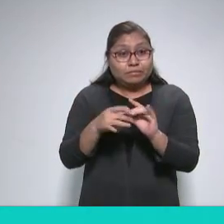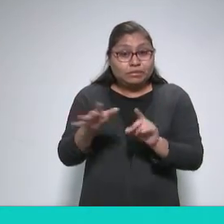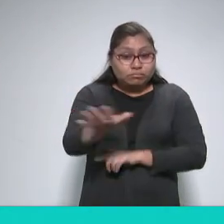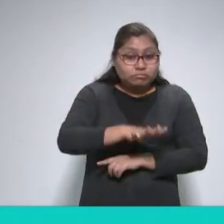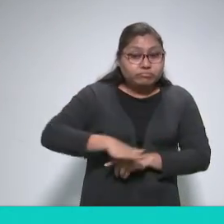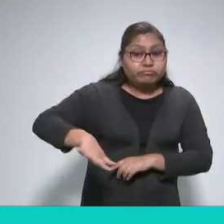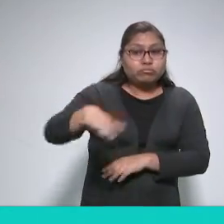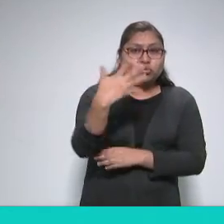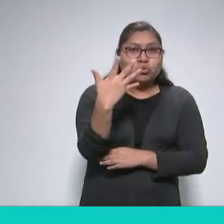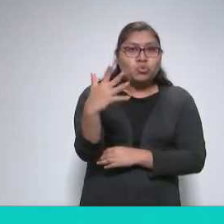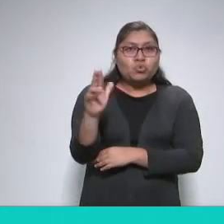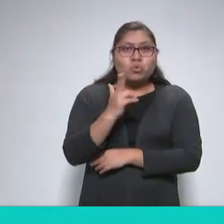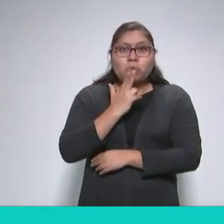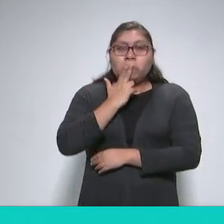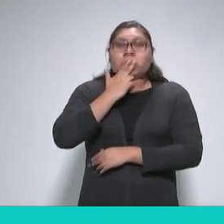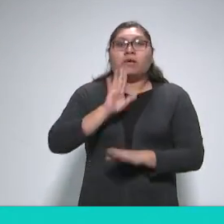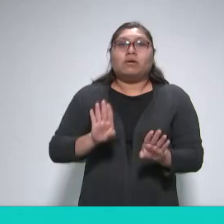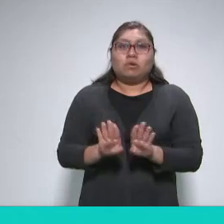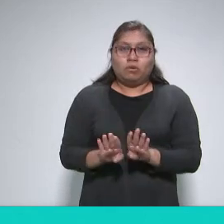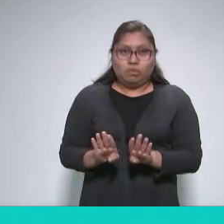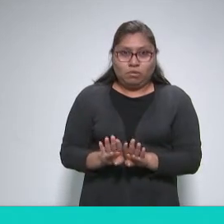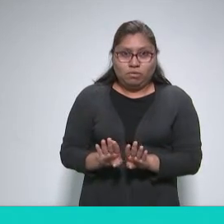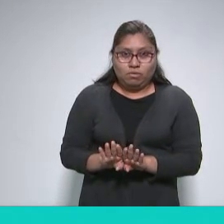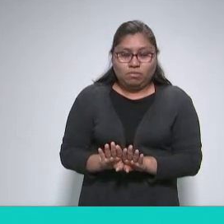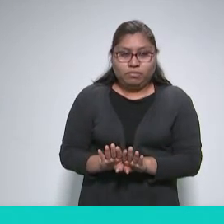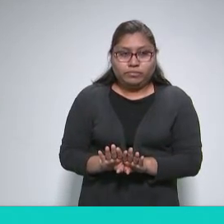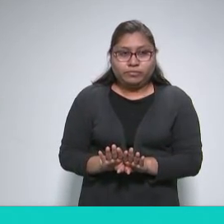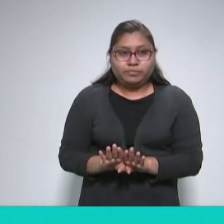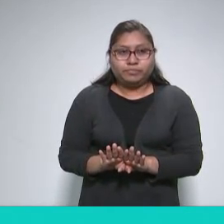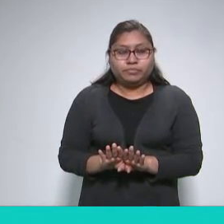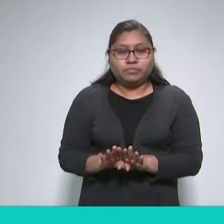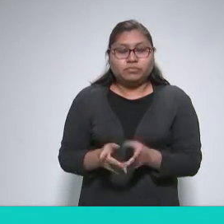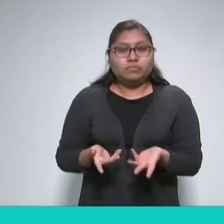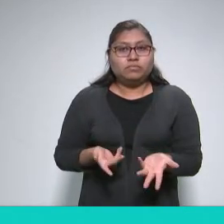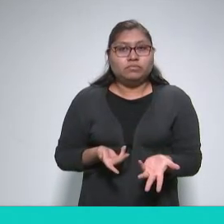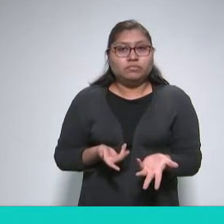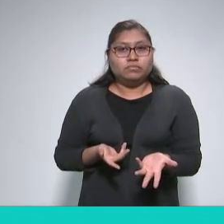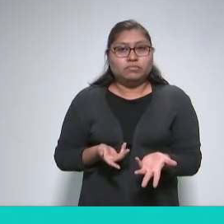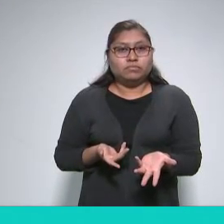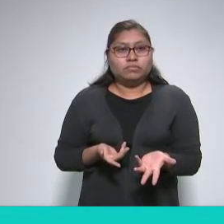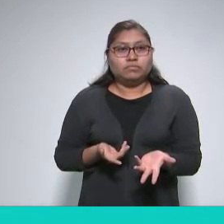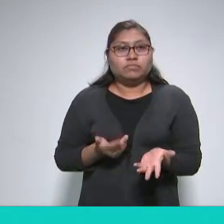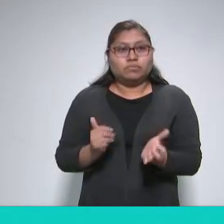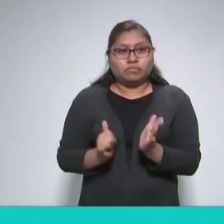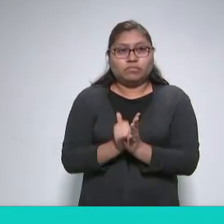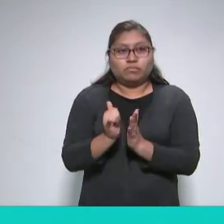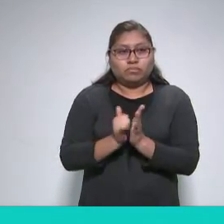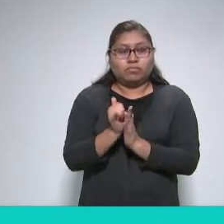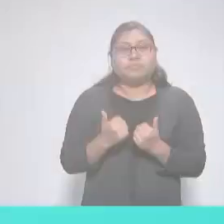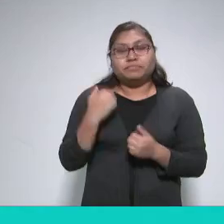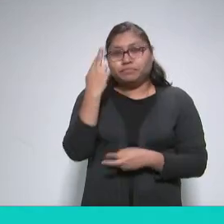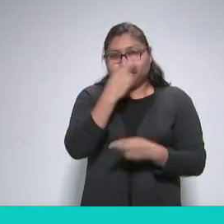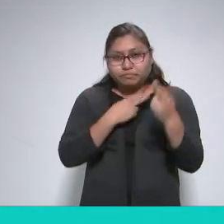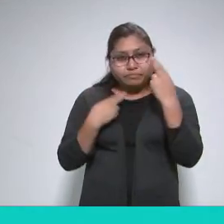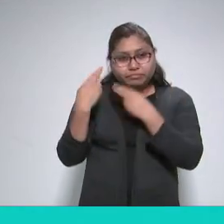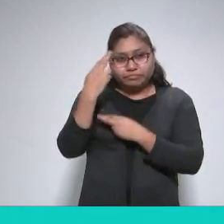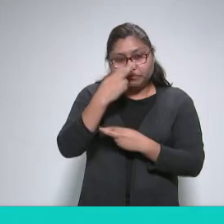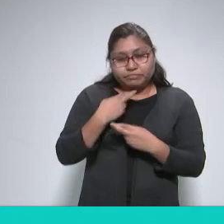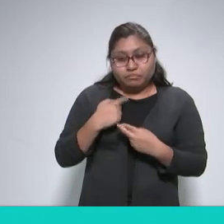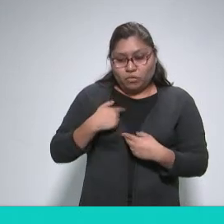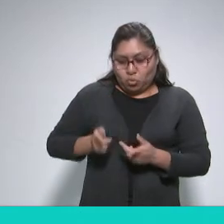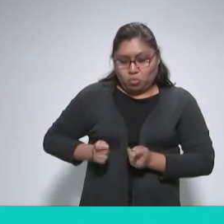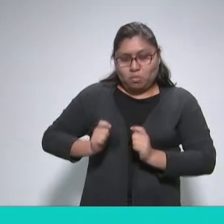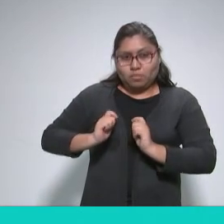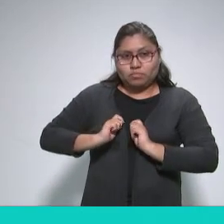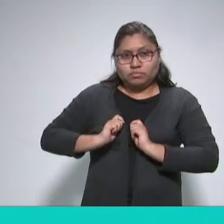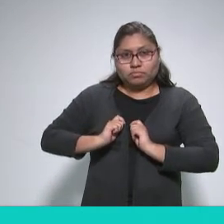ejecución del proyecto para la construcción de la refinería Dos Bocas, Tabasco, anunciada por el Gobierno de la República. Fue posible advertir que